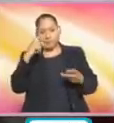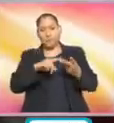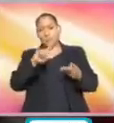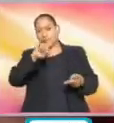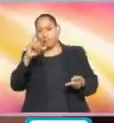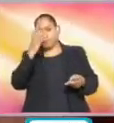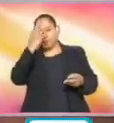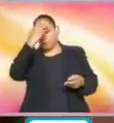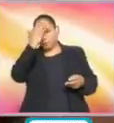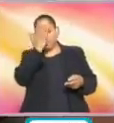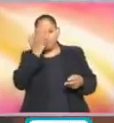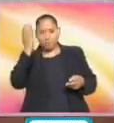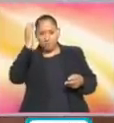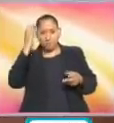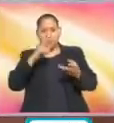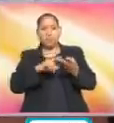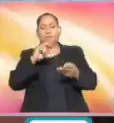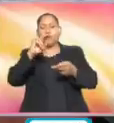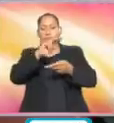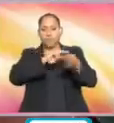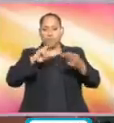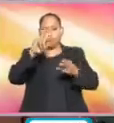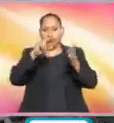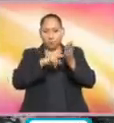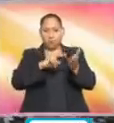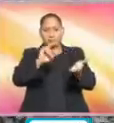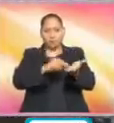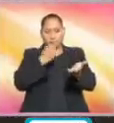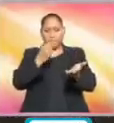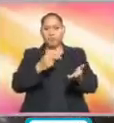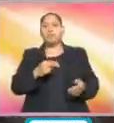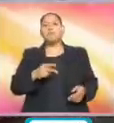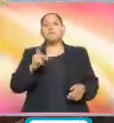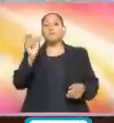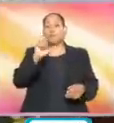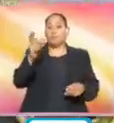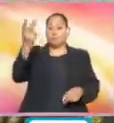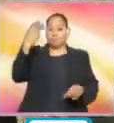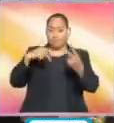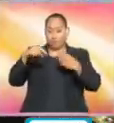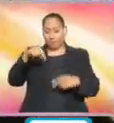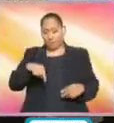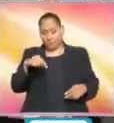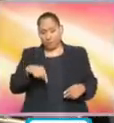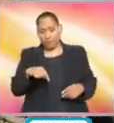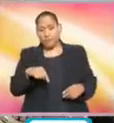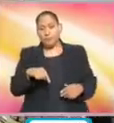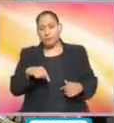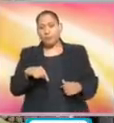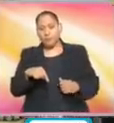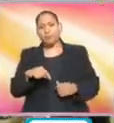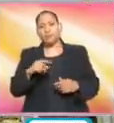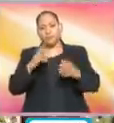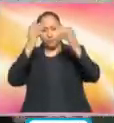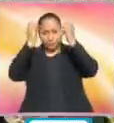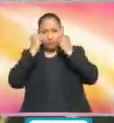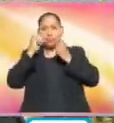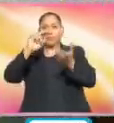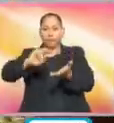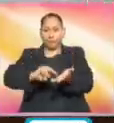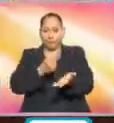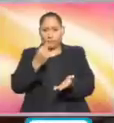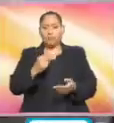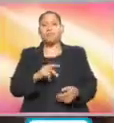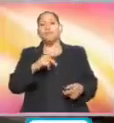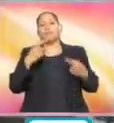caras, Universo 2000, están firmadas por ellos. Como ellos cuando vienen aquí, dejan máscaras firmadas, y